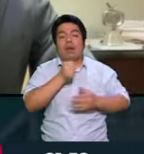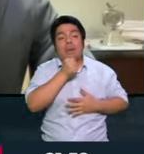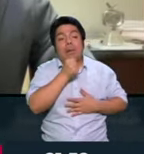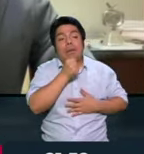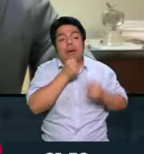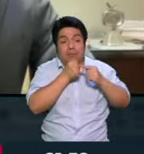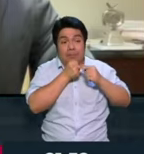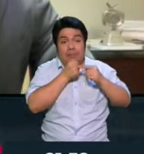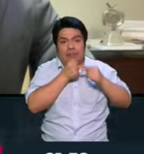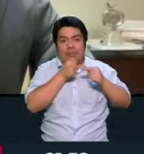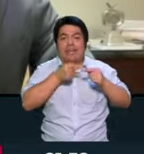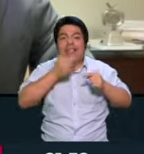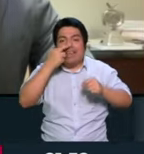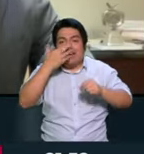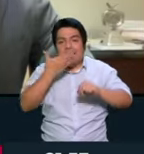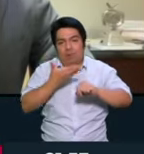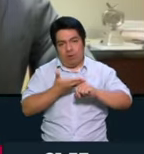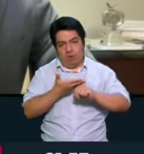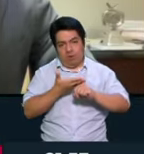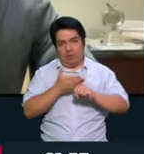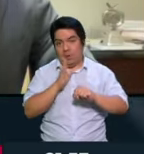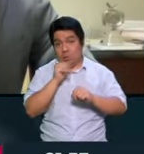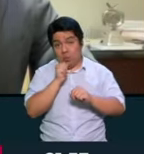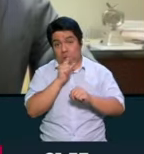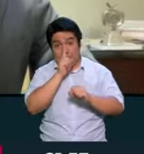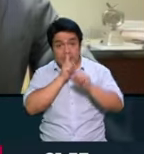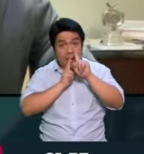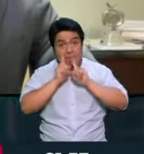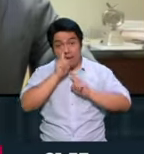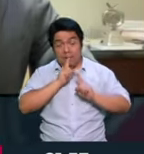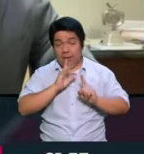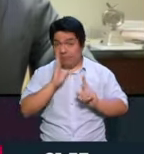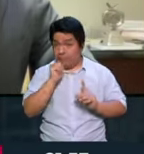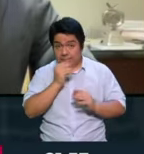espacio en medios de comunicación, tiene una responsabilidad de no incurrir precisamente en la infodemia.